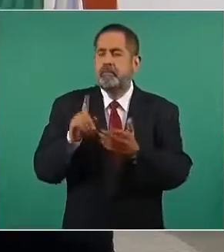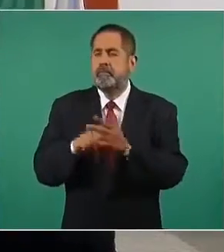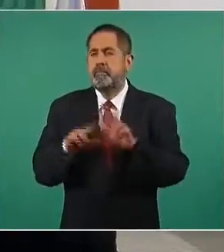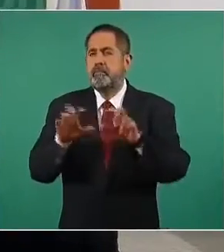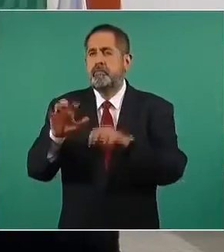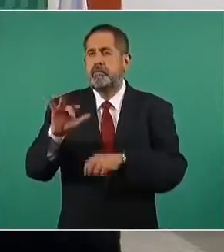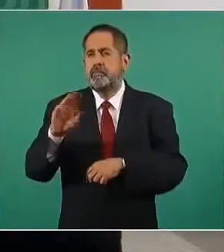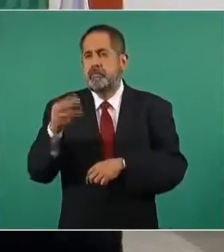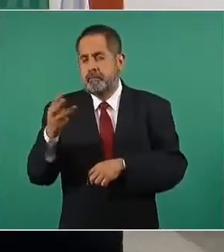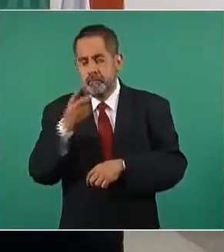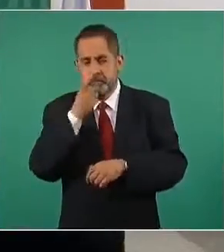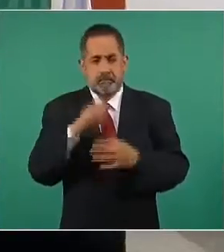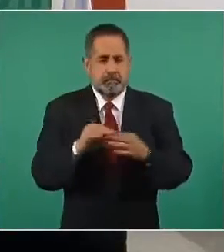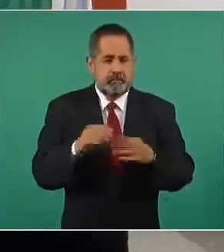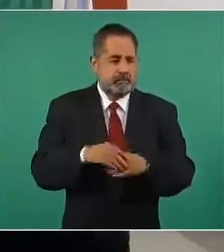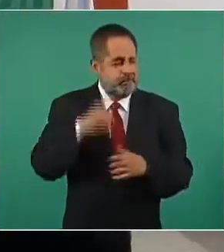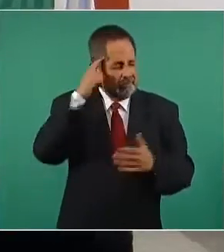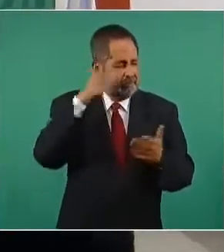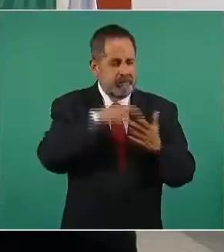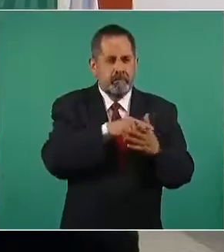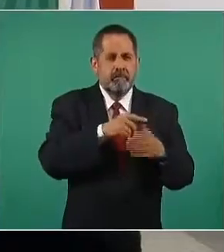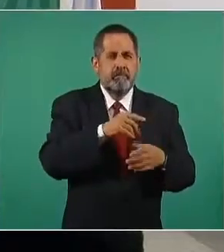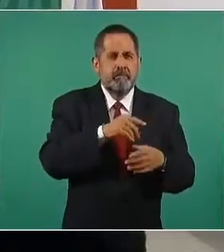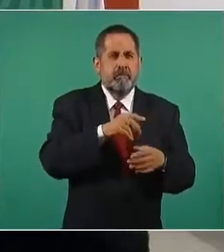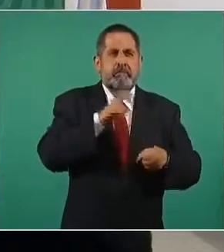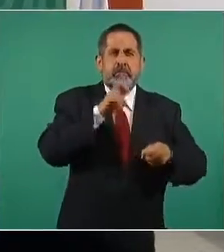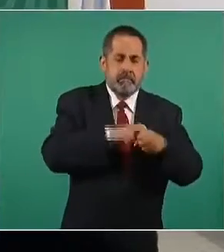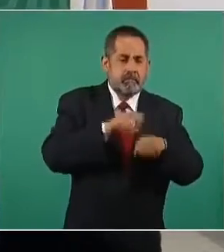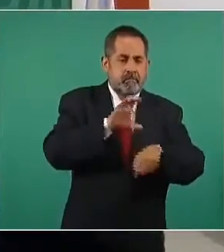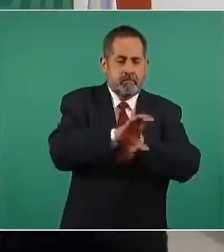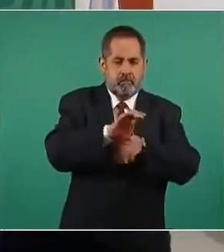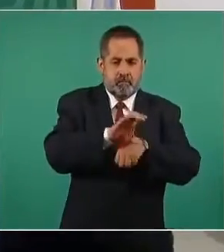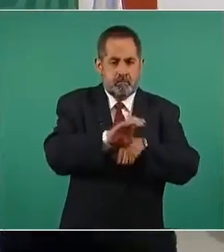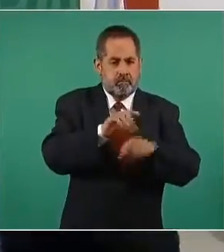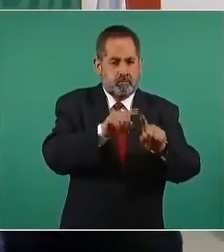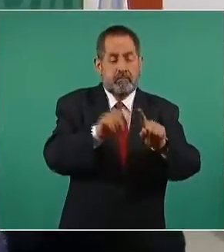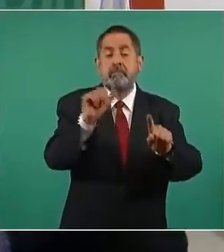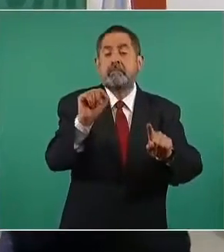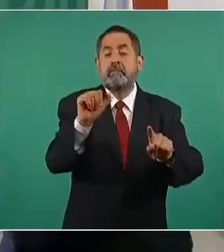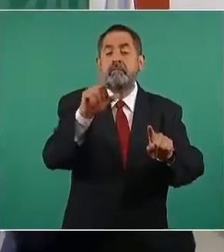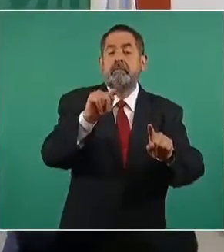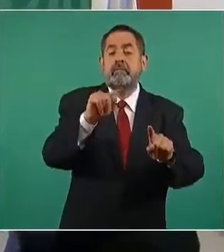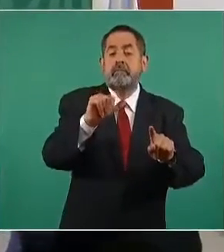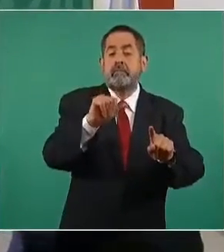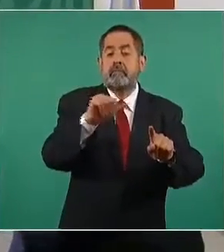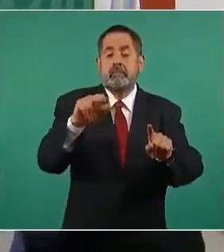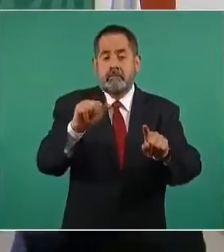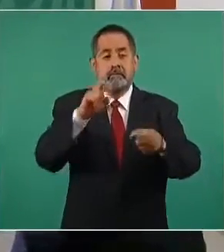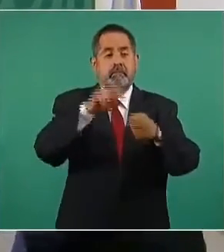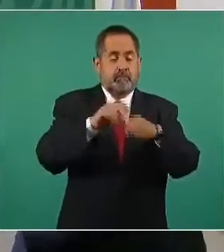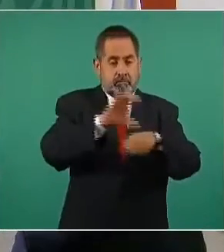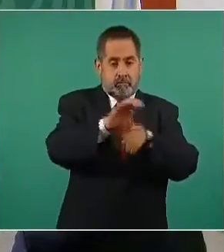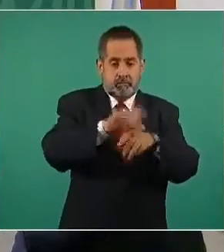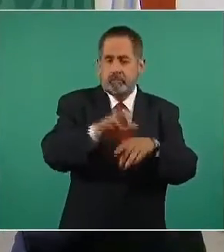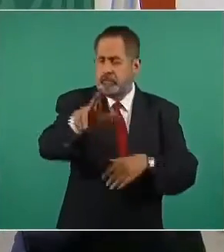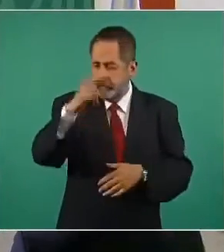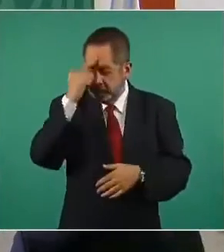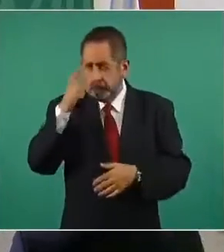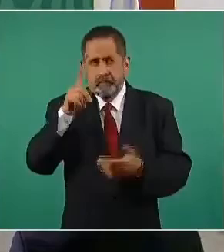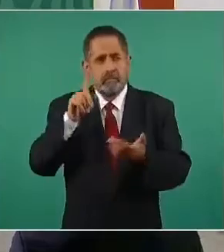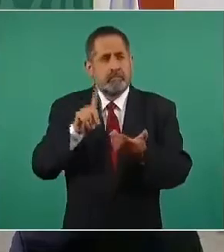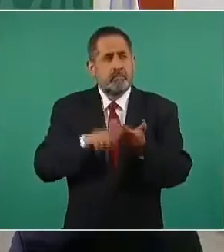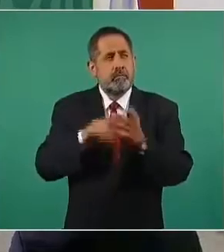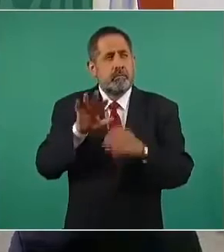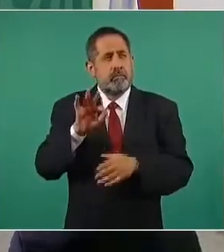1853 le plantea, creo que estaba en Colombia, Santana. Acuérdense que en el 47 y en